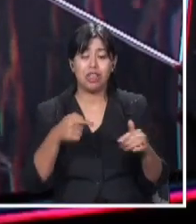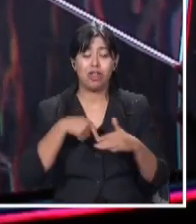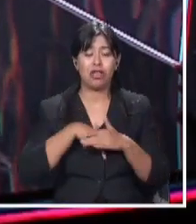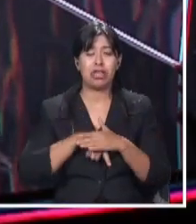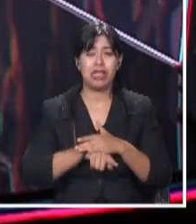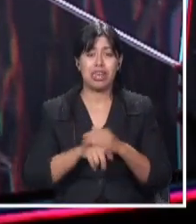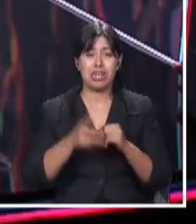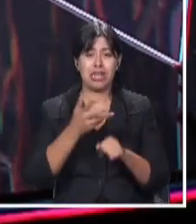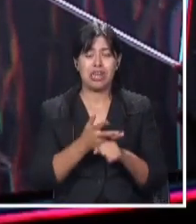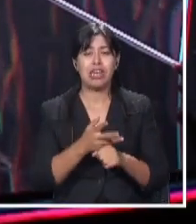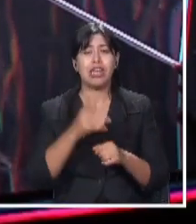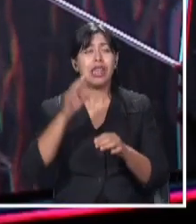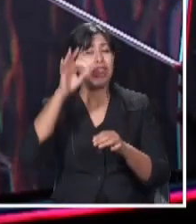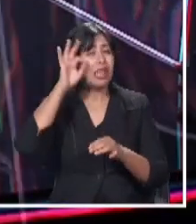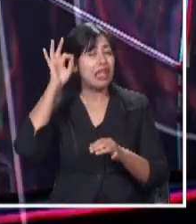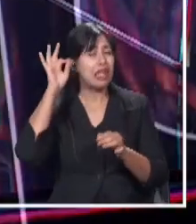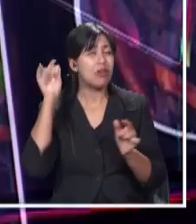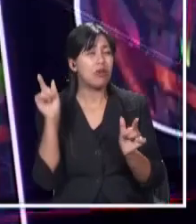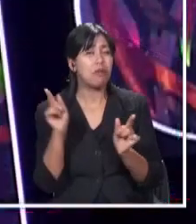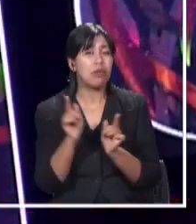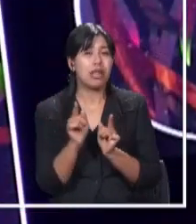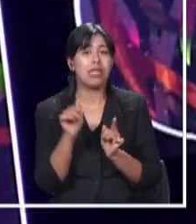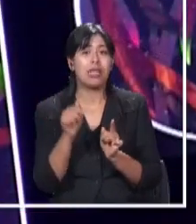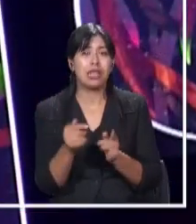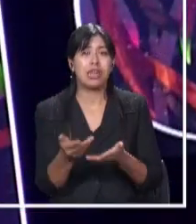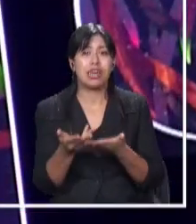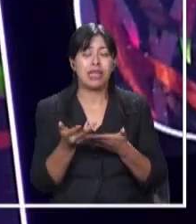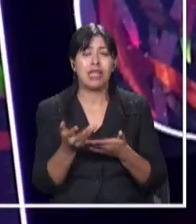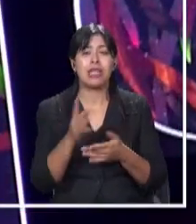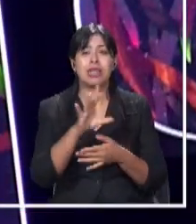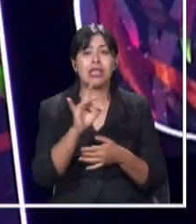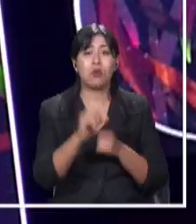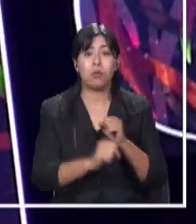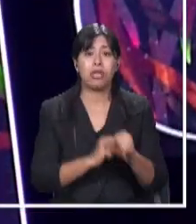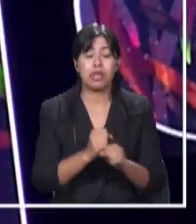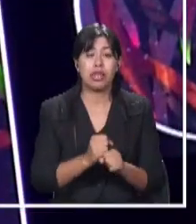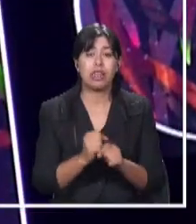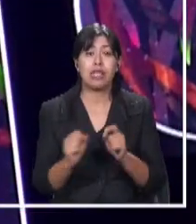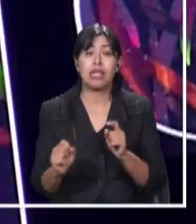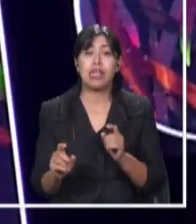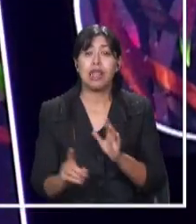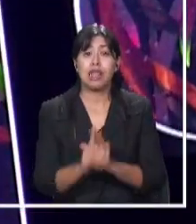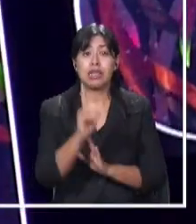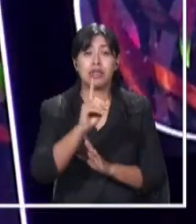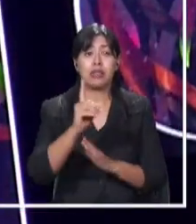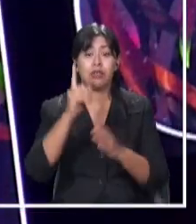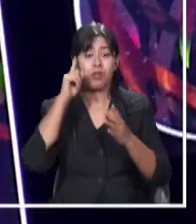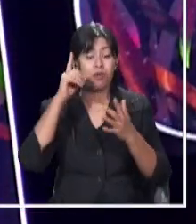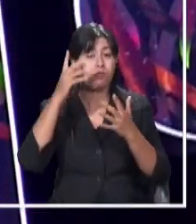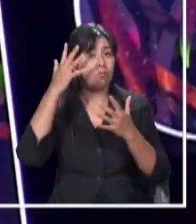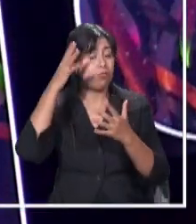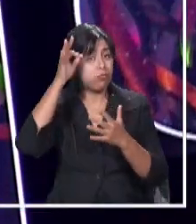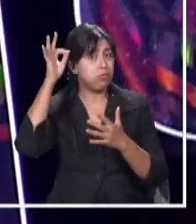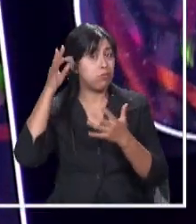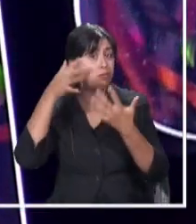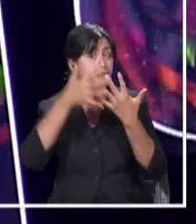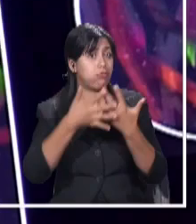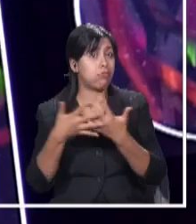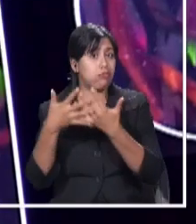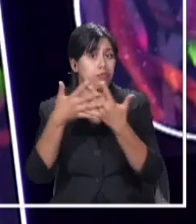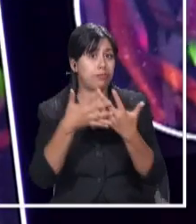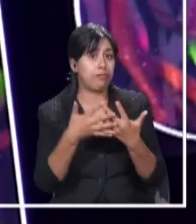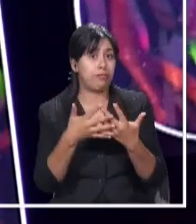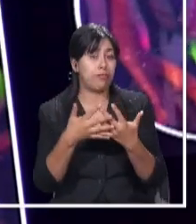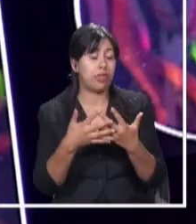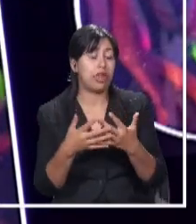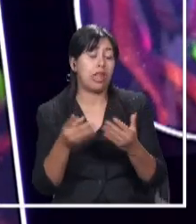internamente. Hay pequeñas neuronas que inspiran en los años 50 el desarrollo de las primeras redes neuronales artificiales. Y todo lo que